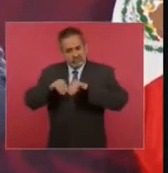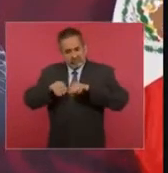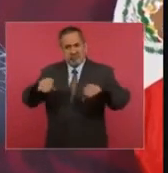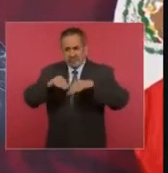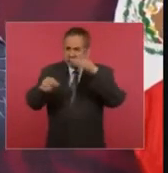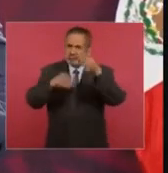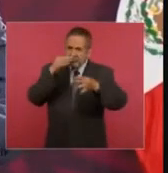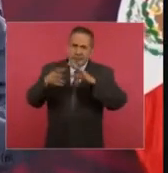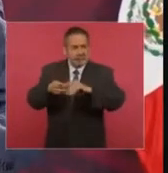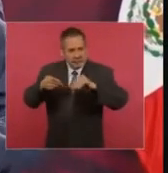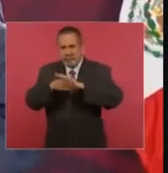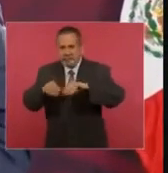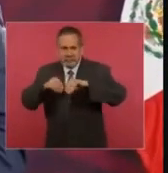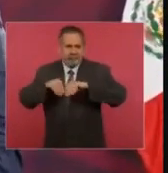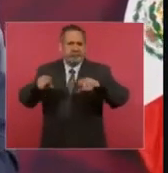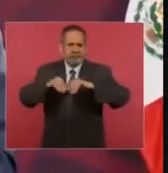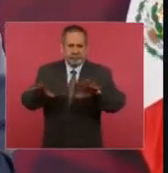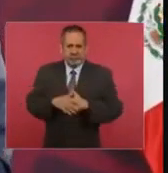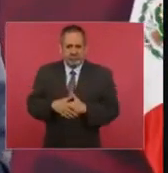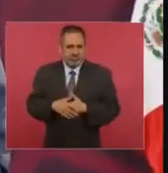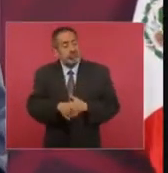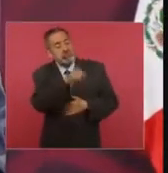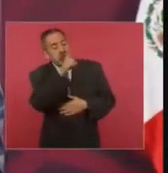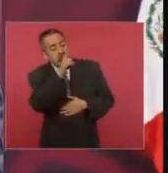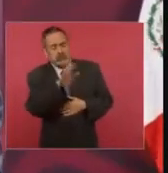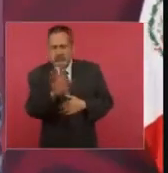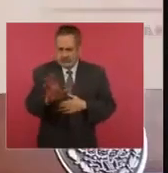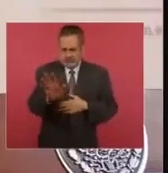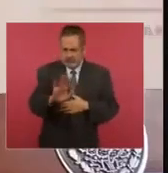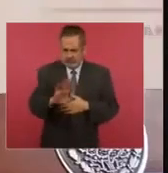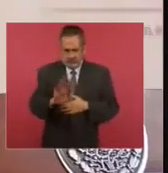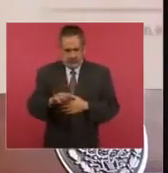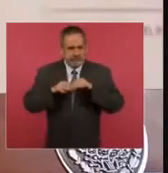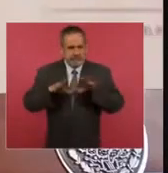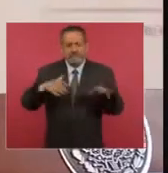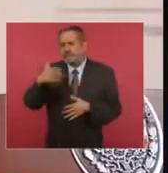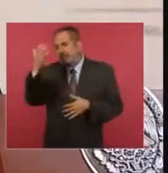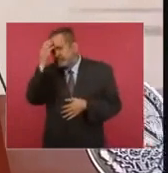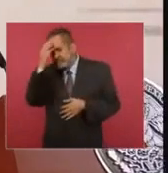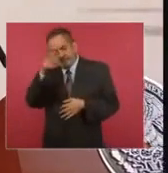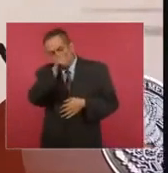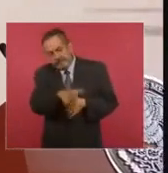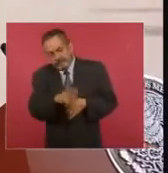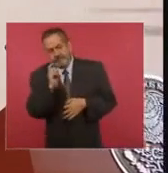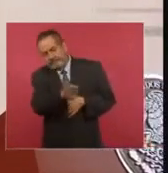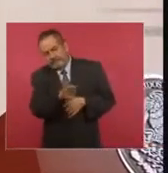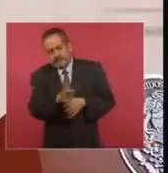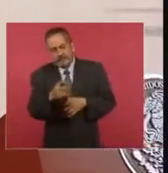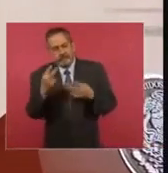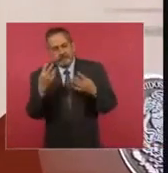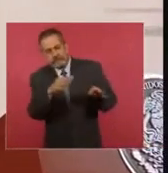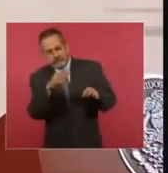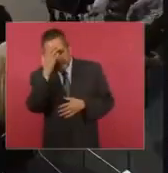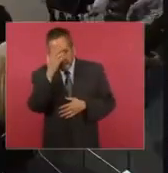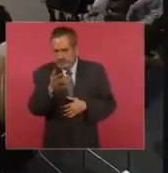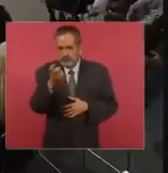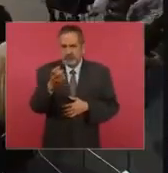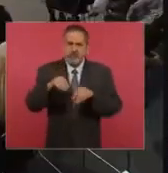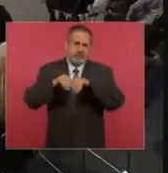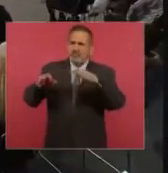más información o sea no censurar a nadie sino que todo esto